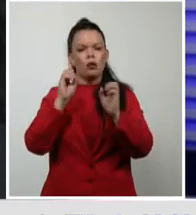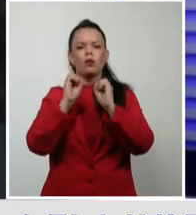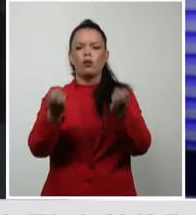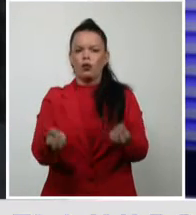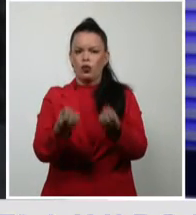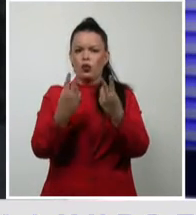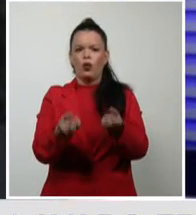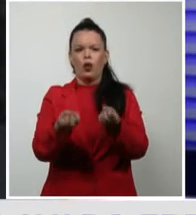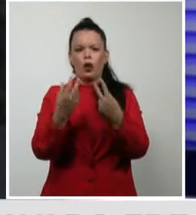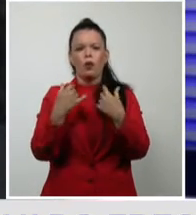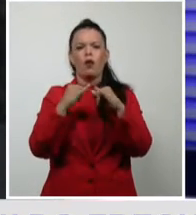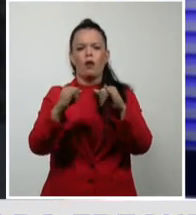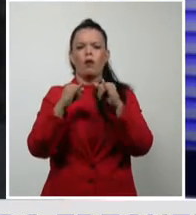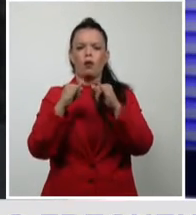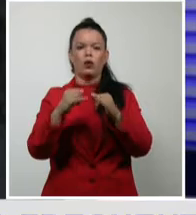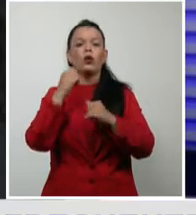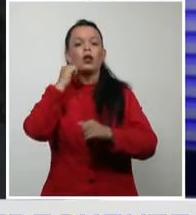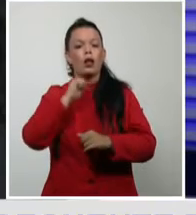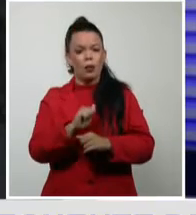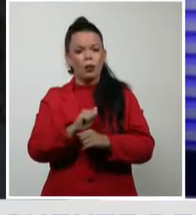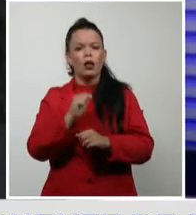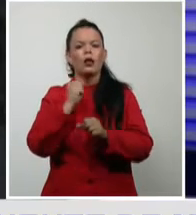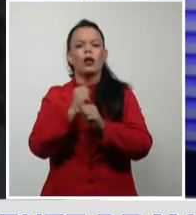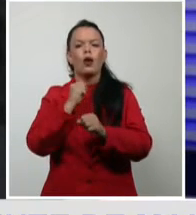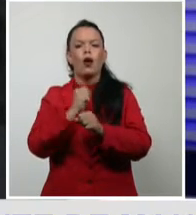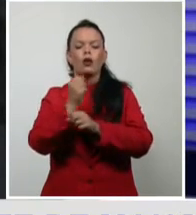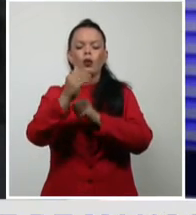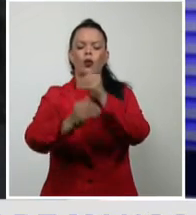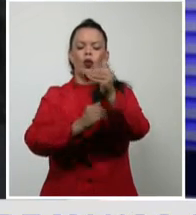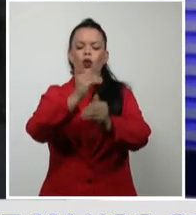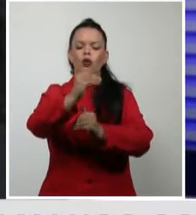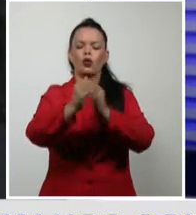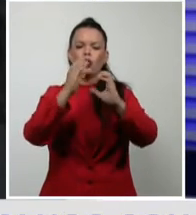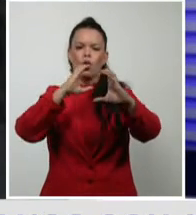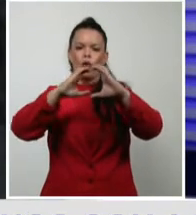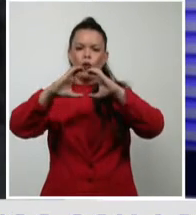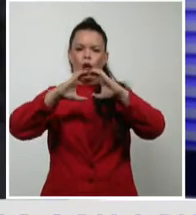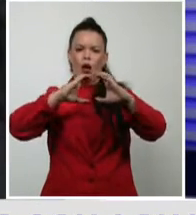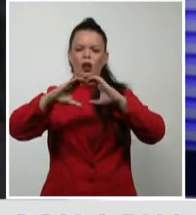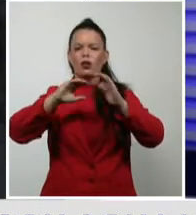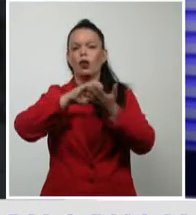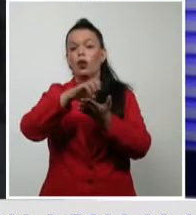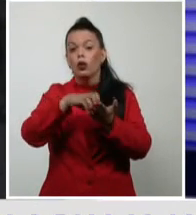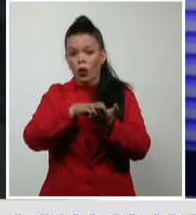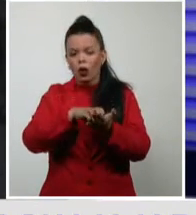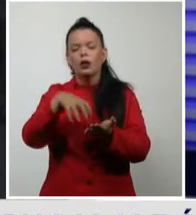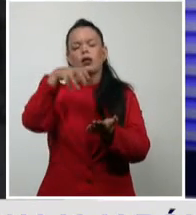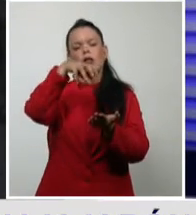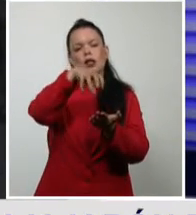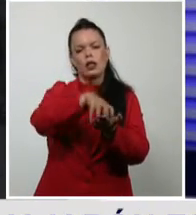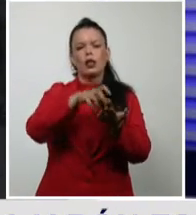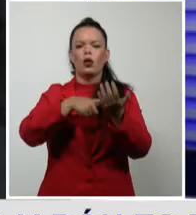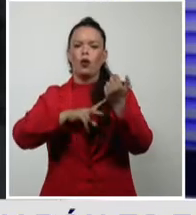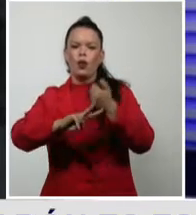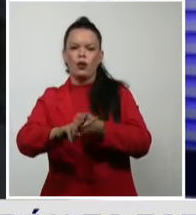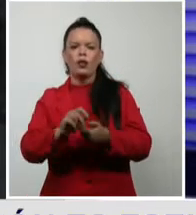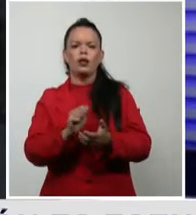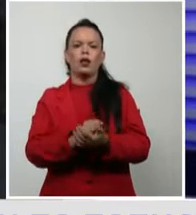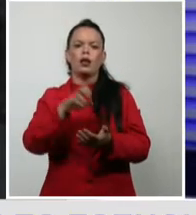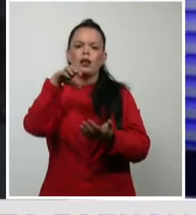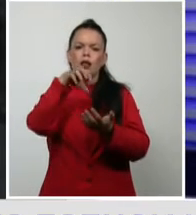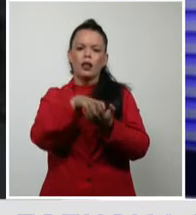estado trabajando en procesos de comunicación a través de todos nuestros centros en las provincias, los centros de información y gestión tecnológica y de